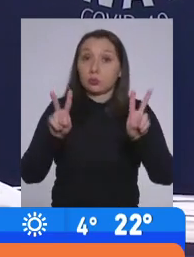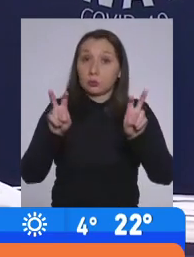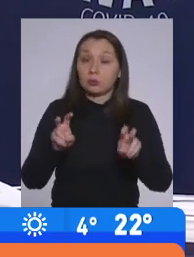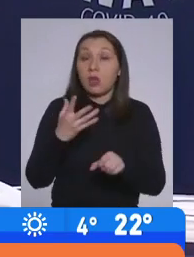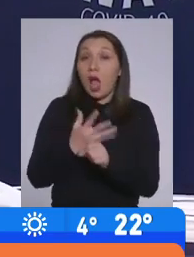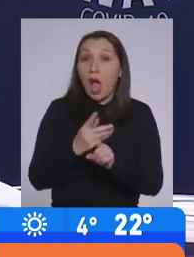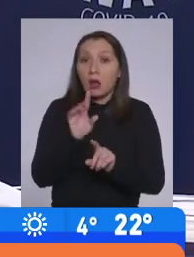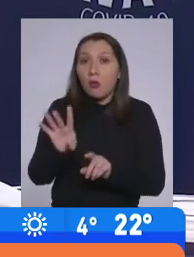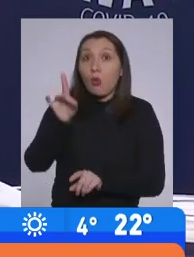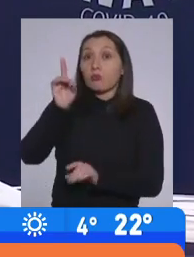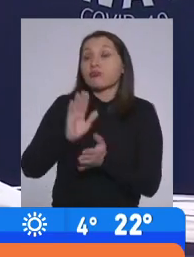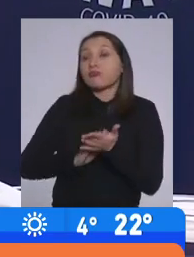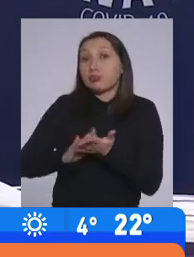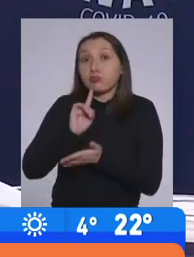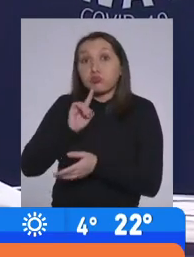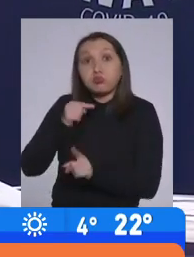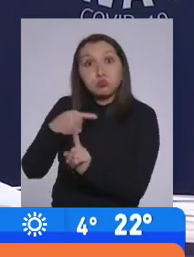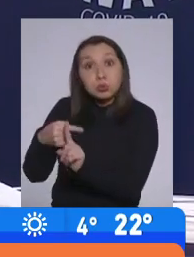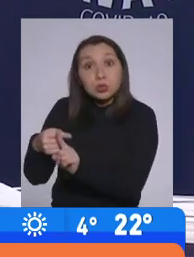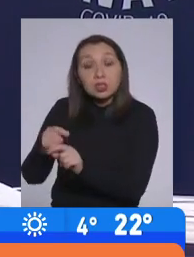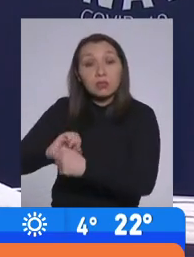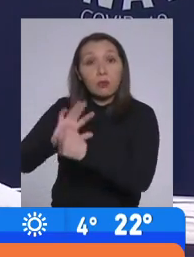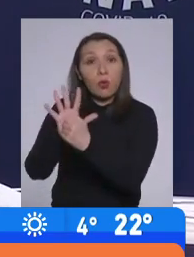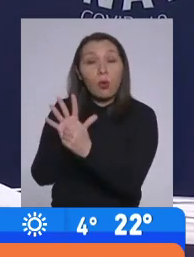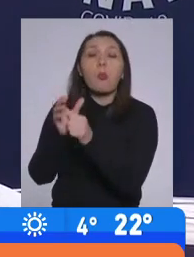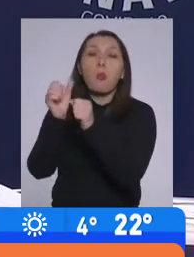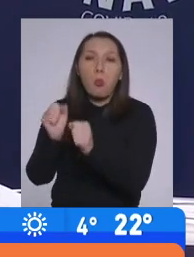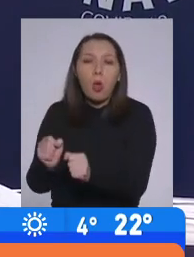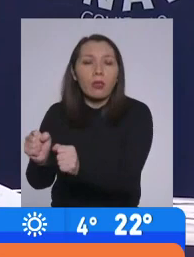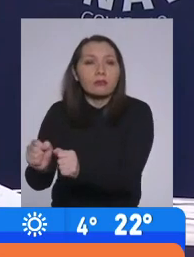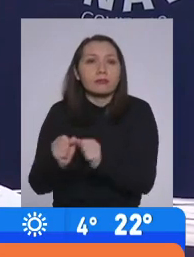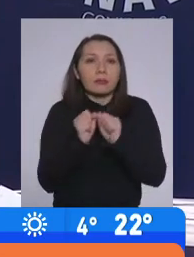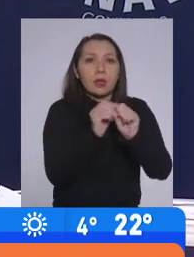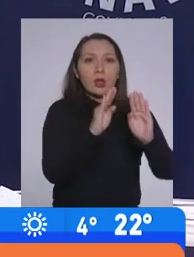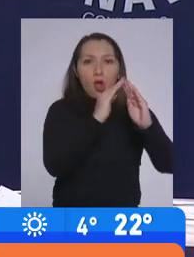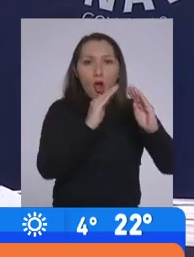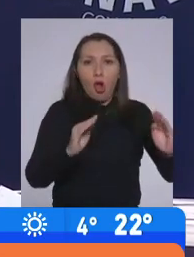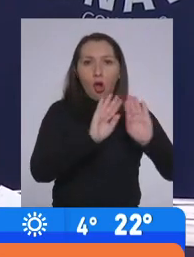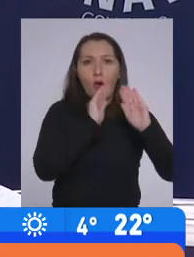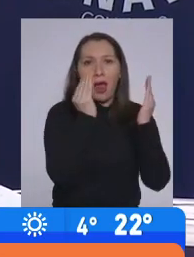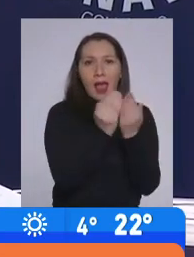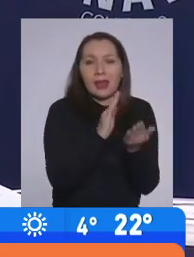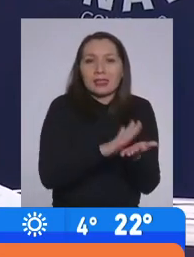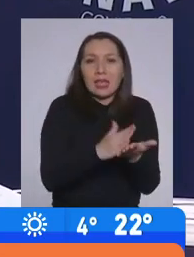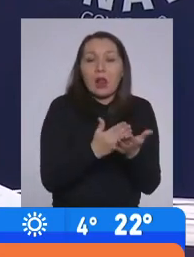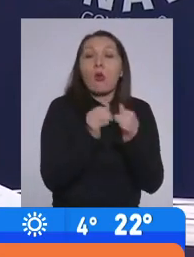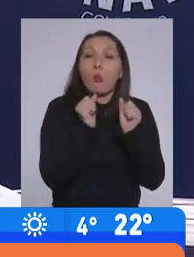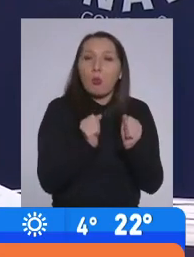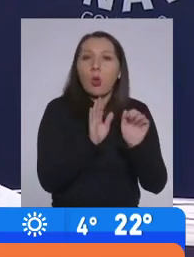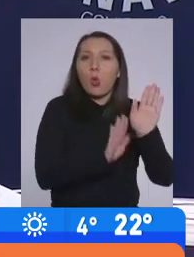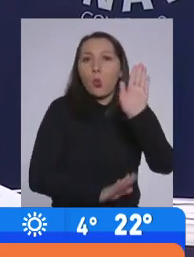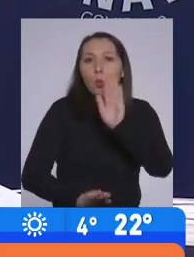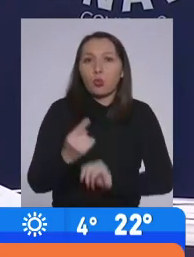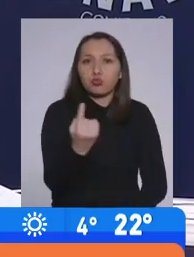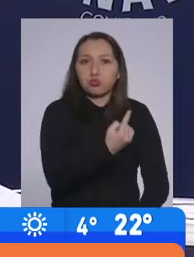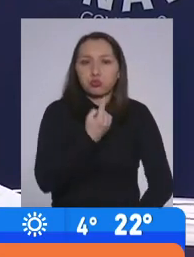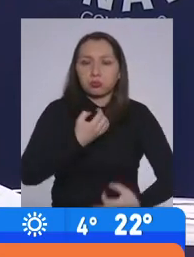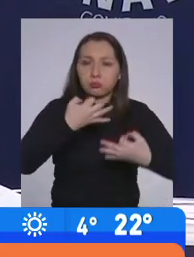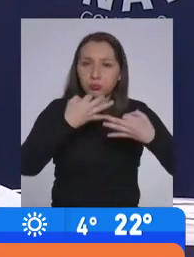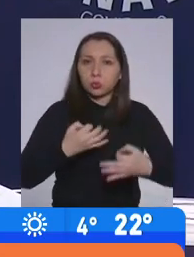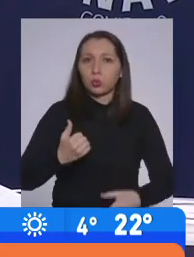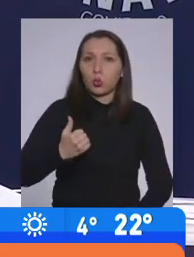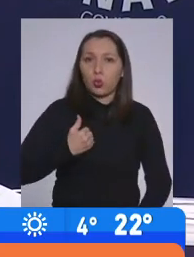si hay casos positivos efectivamente estas personas pueden ser trasladadas a una residencia sanitaria para poder hacer el aislamiento efectivo